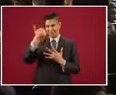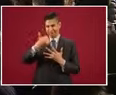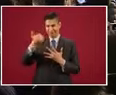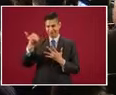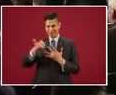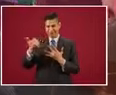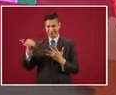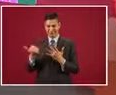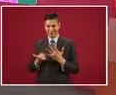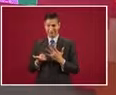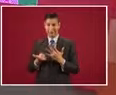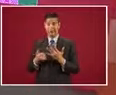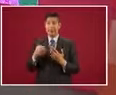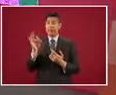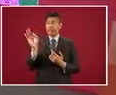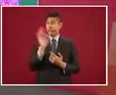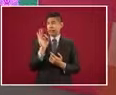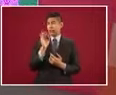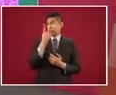O sea, el que compra un